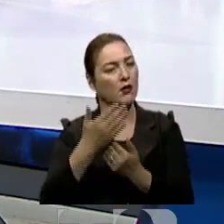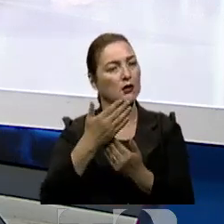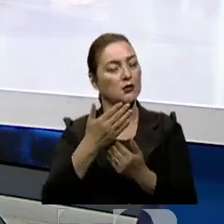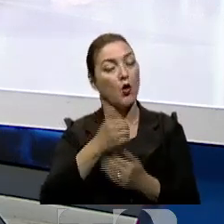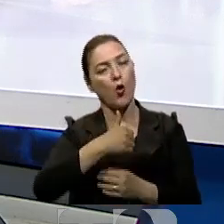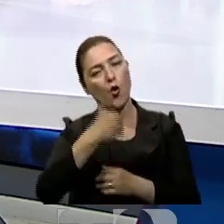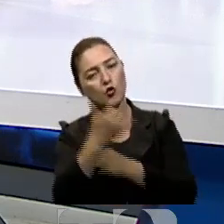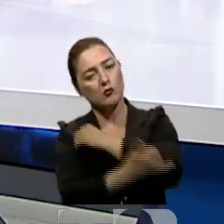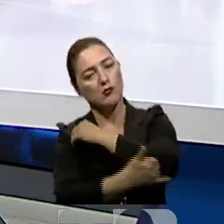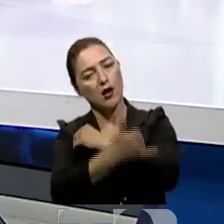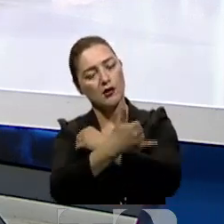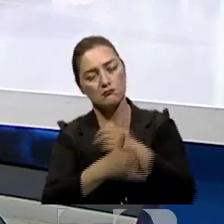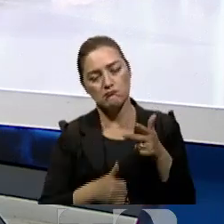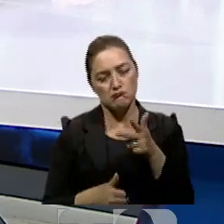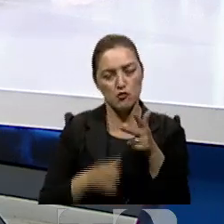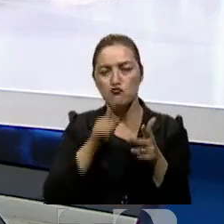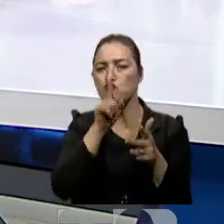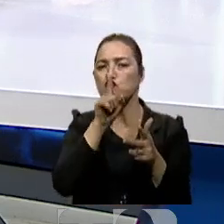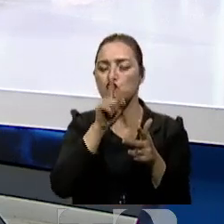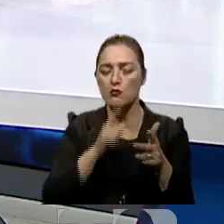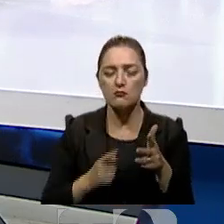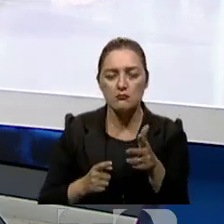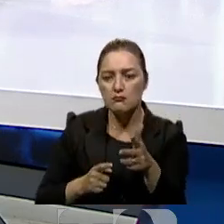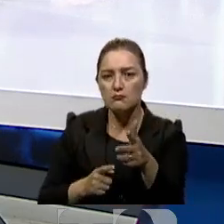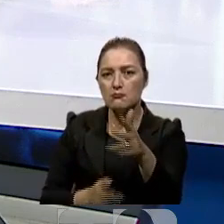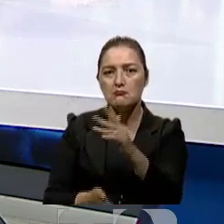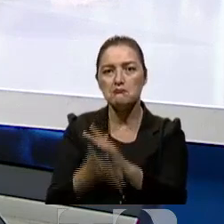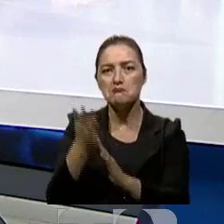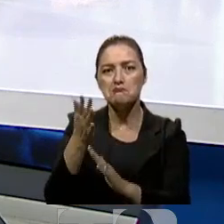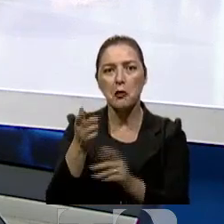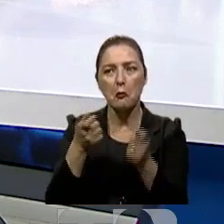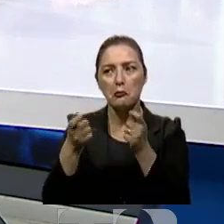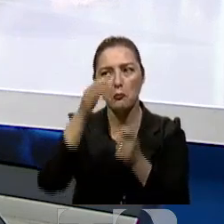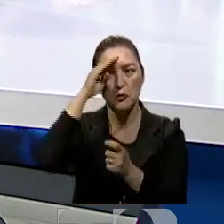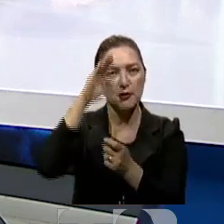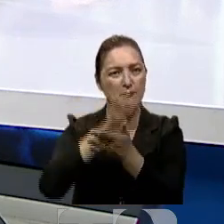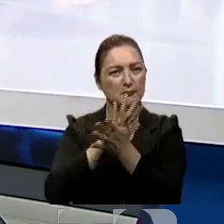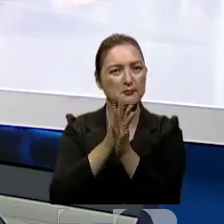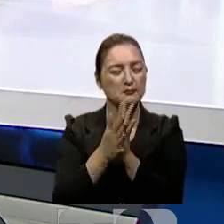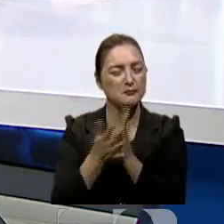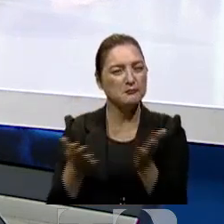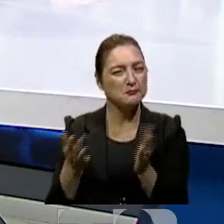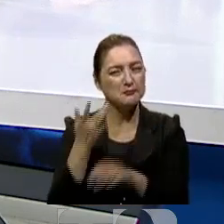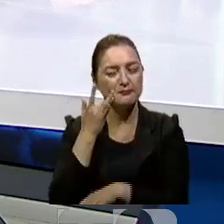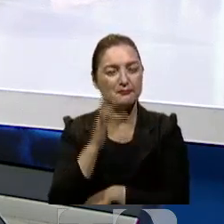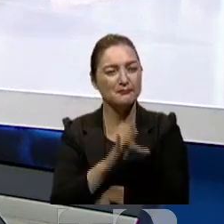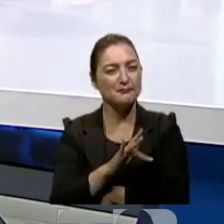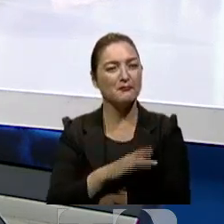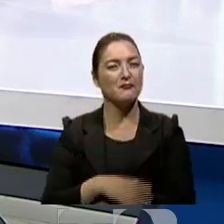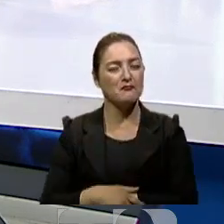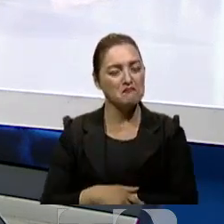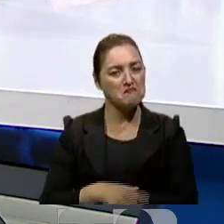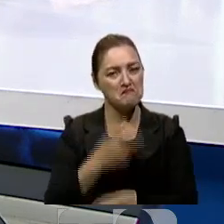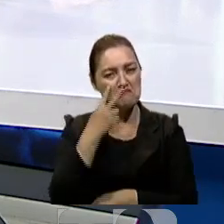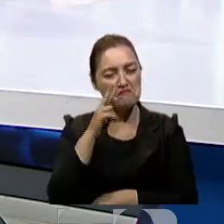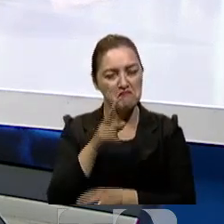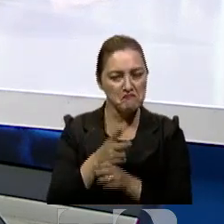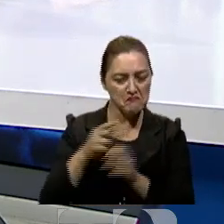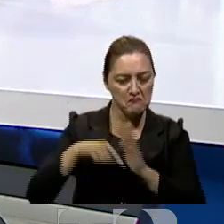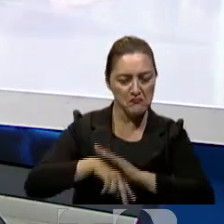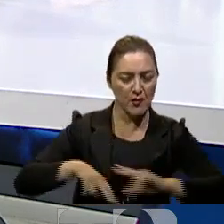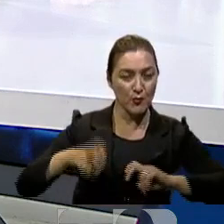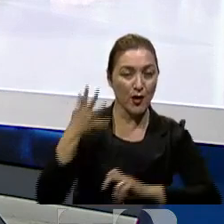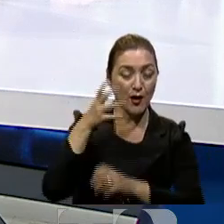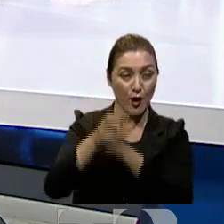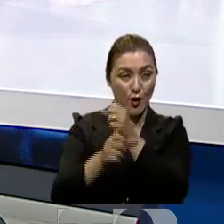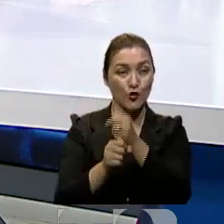país sin ser detectados en los controles policiales. Y nos hemos dado cuenta nosotros que hemos seguido estos casos desde muchos